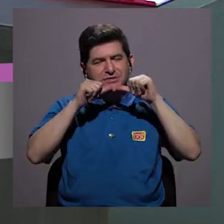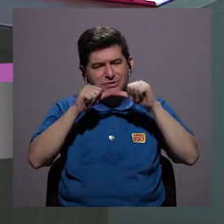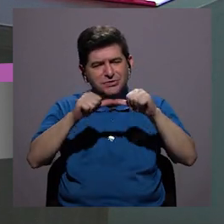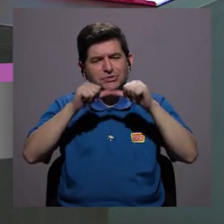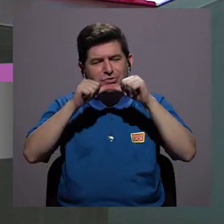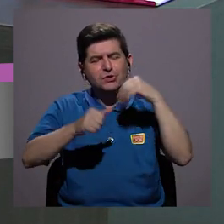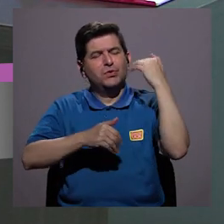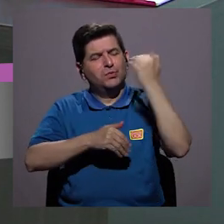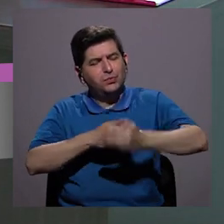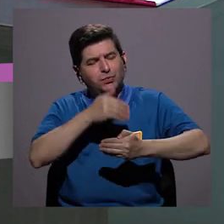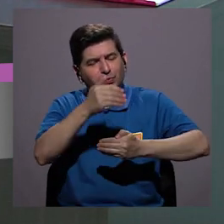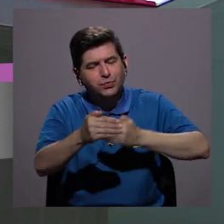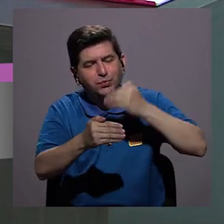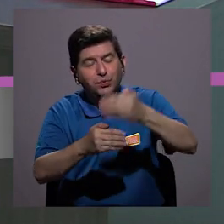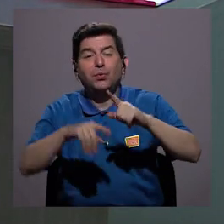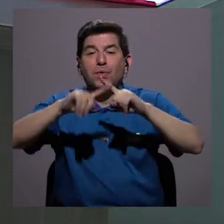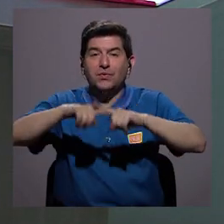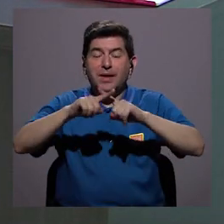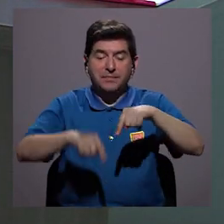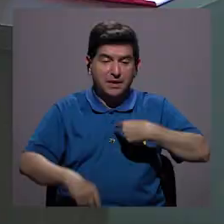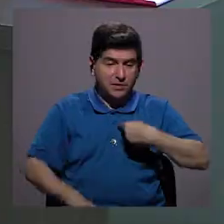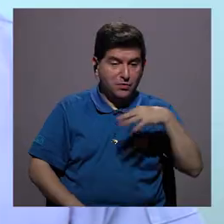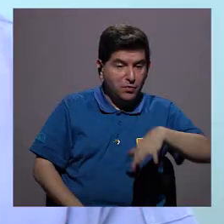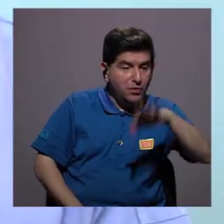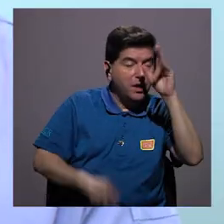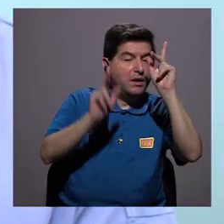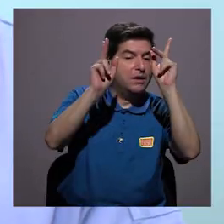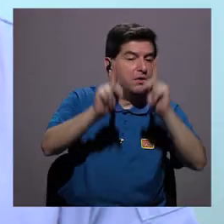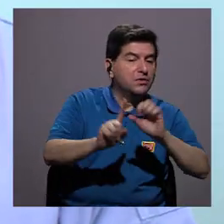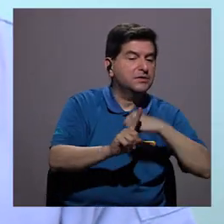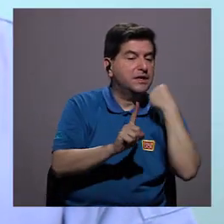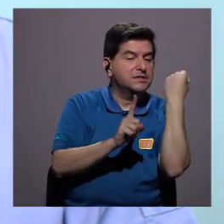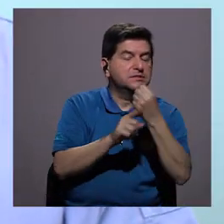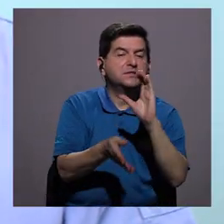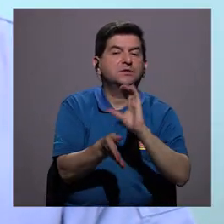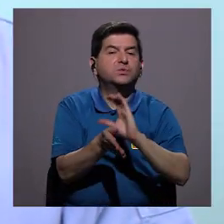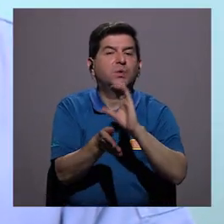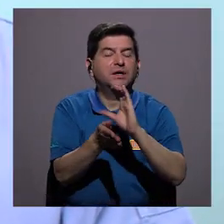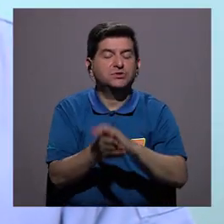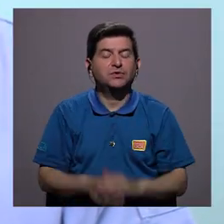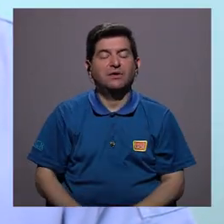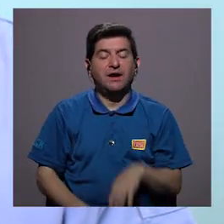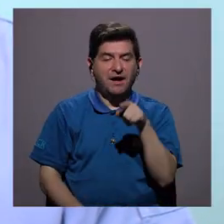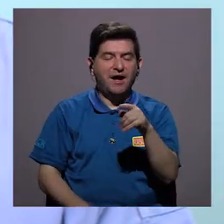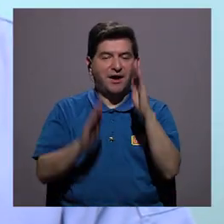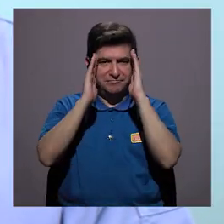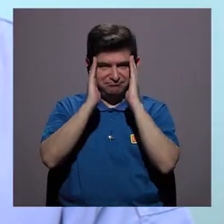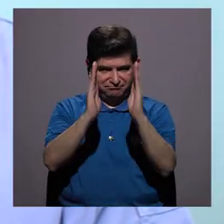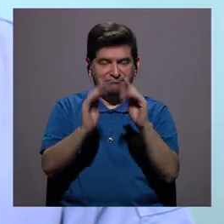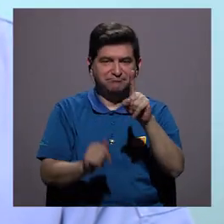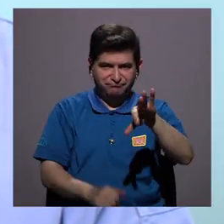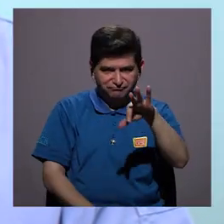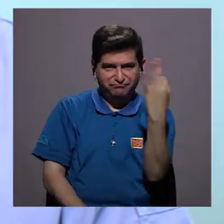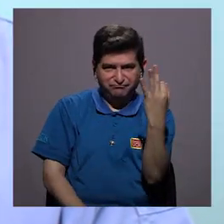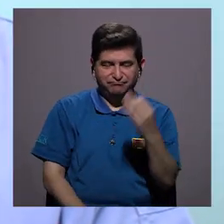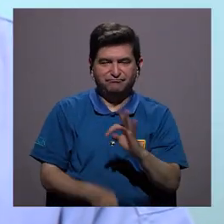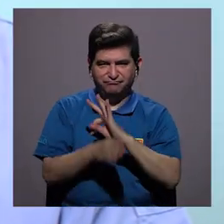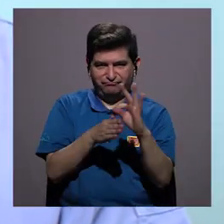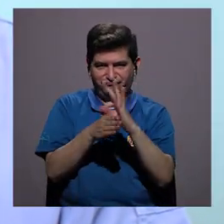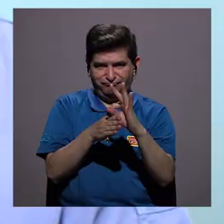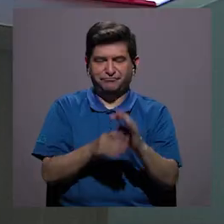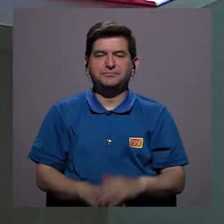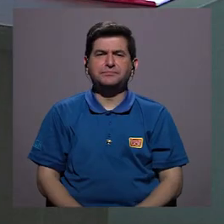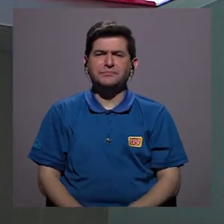una continuidad. Una serie de fases. Exactamente. Depende de donde uno encuentre a la persona clínicamente, así tendrá que actuar de, uh-huh, de alguna